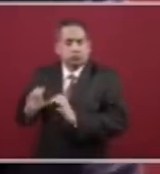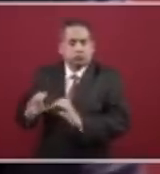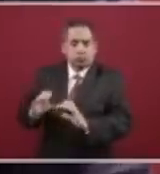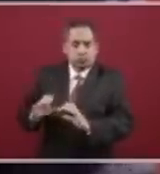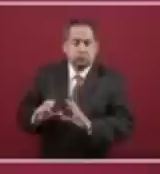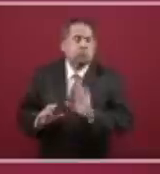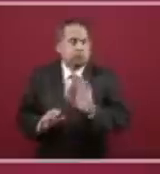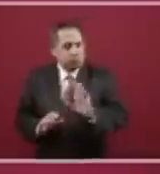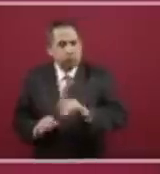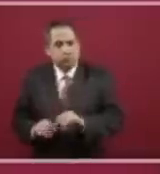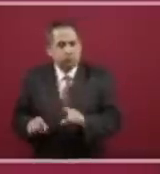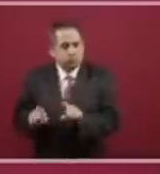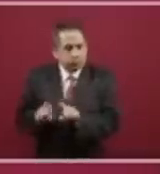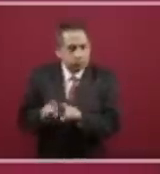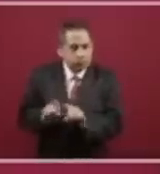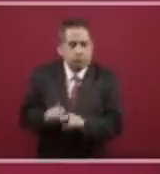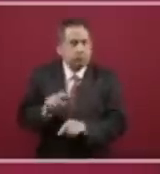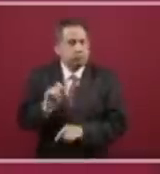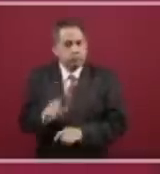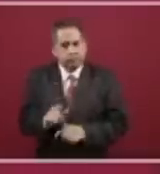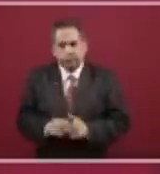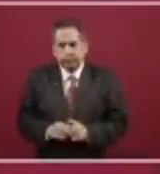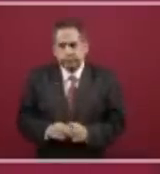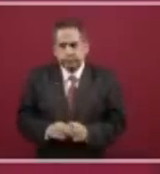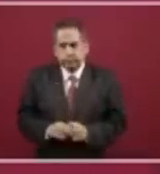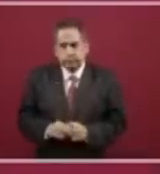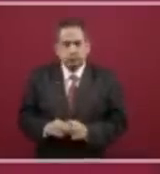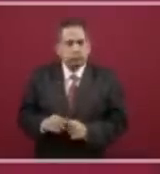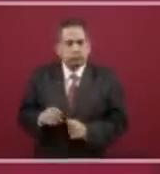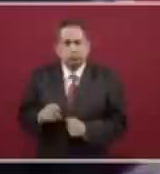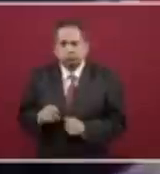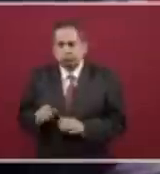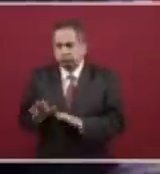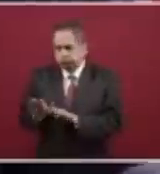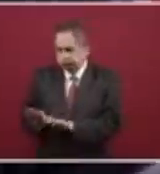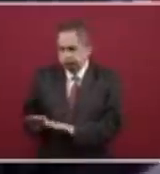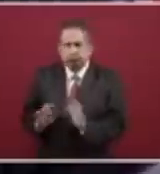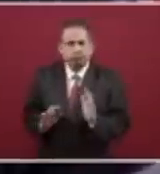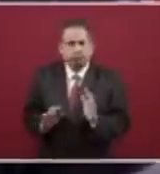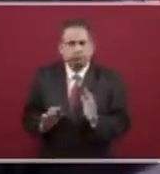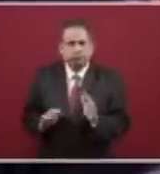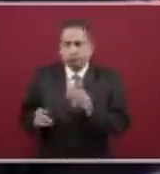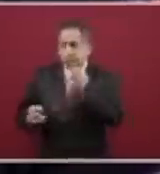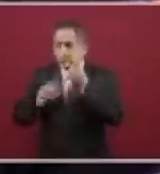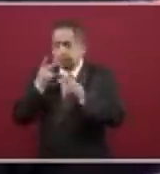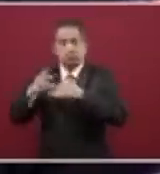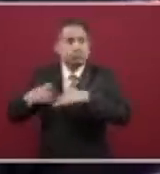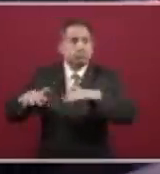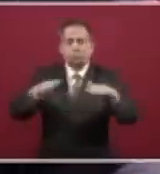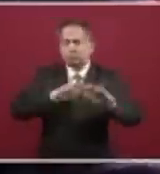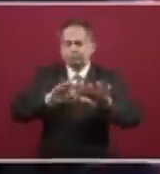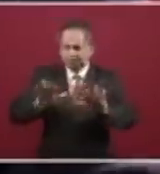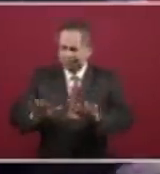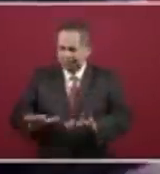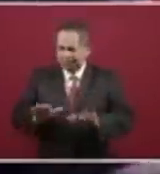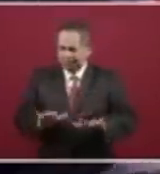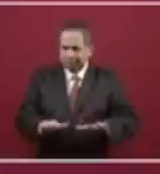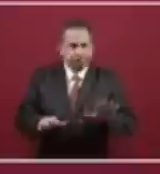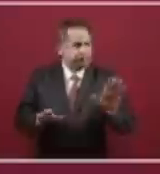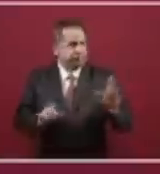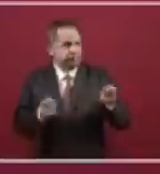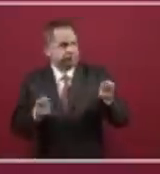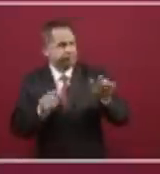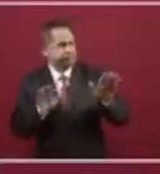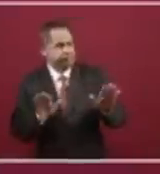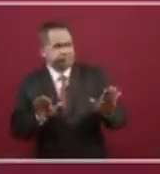tiempo serenando y las cosas manteniendo